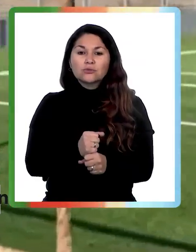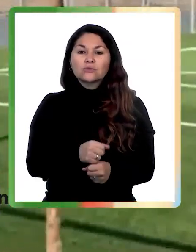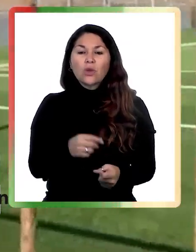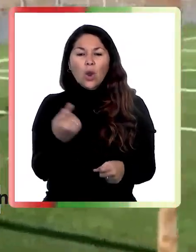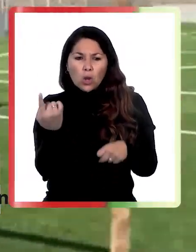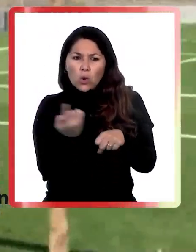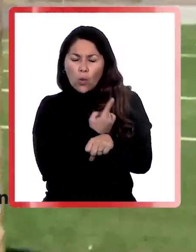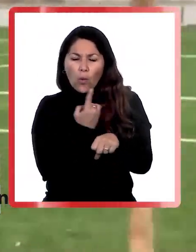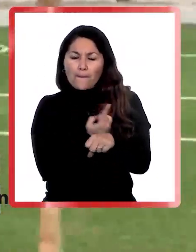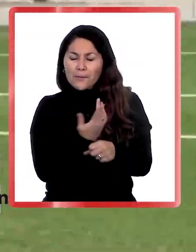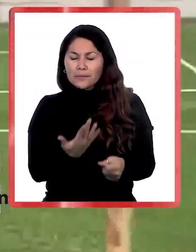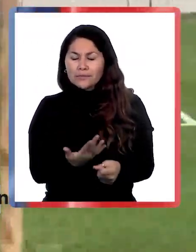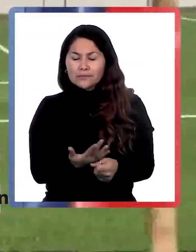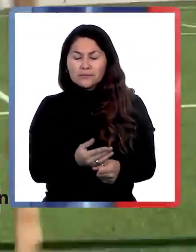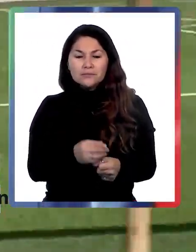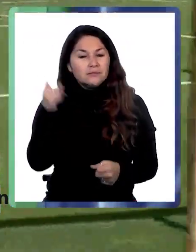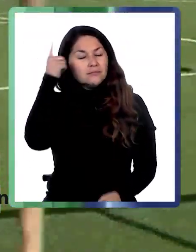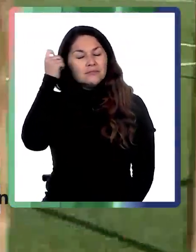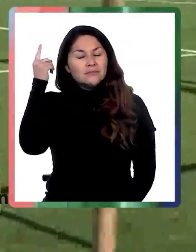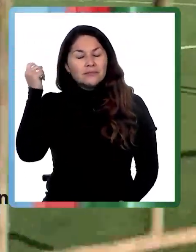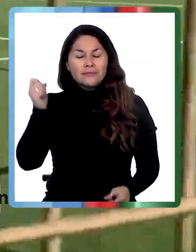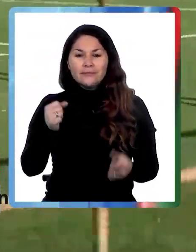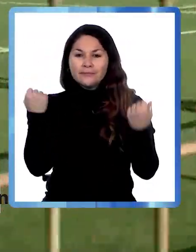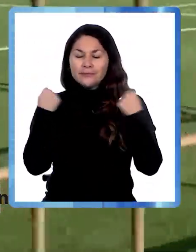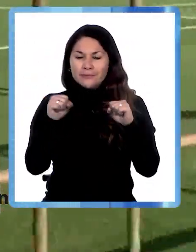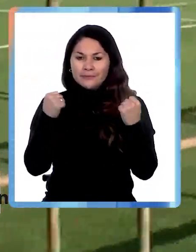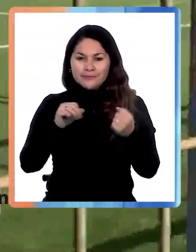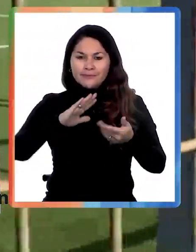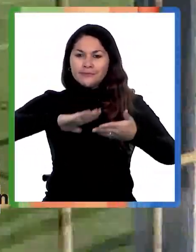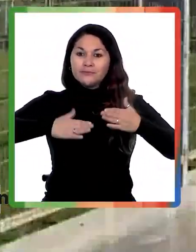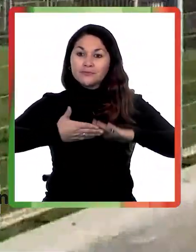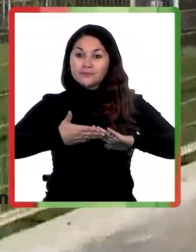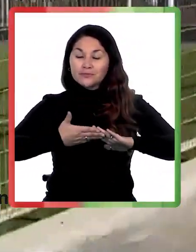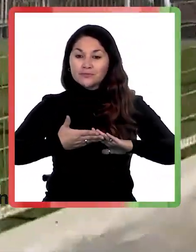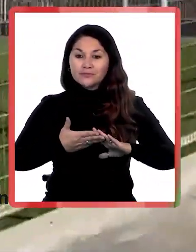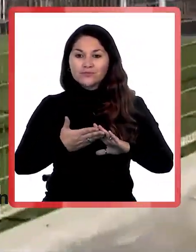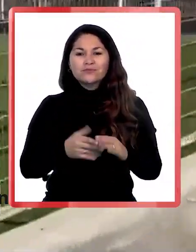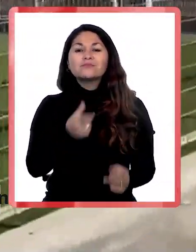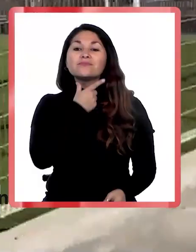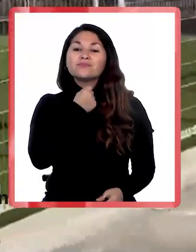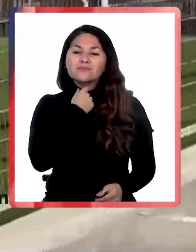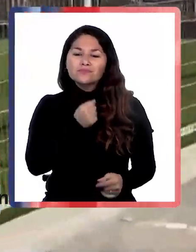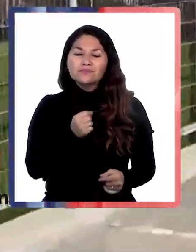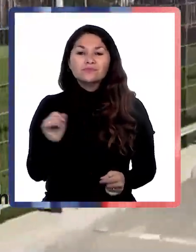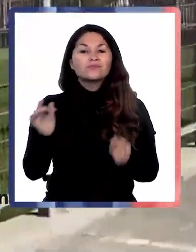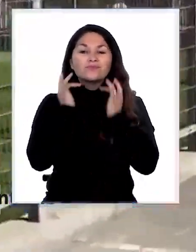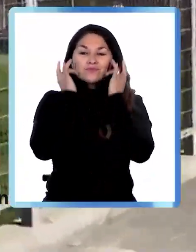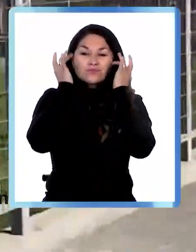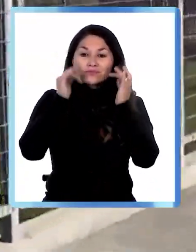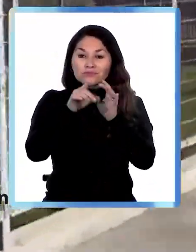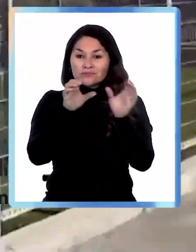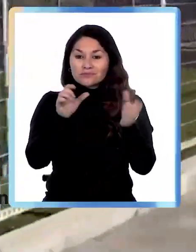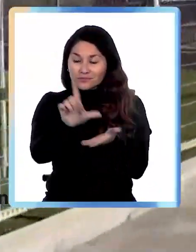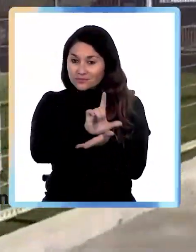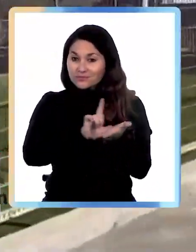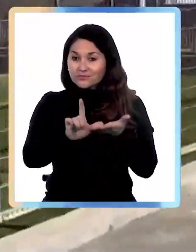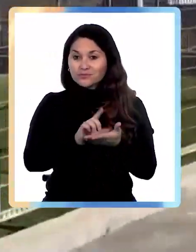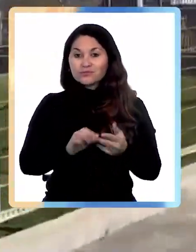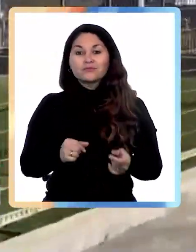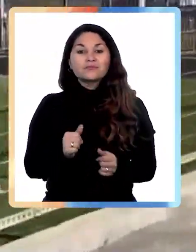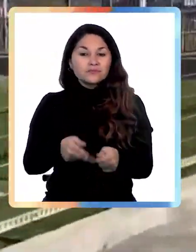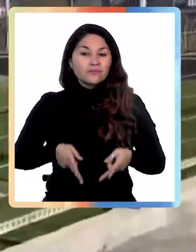centro de las polémicas y cuestionamiento el sueño de deportistas y comunidad en general que añora disfrutar de una infraestructura que